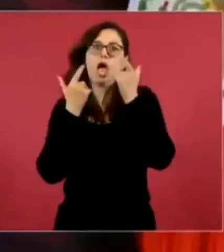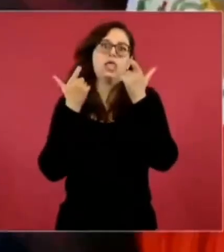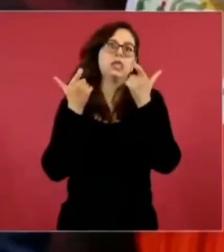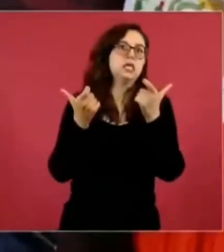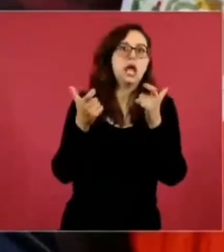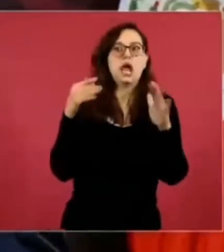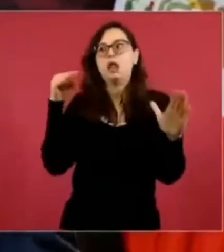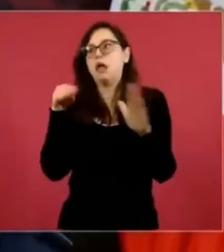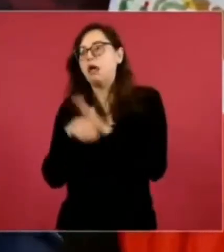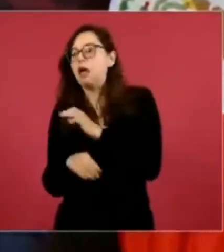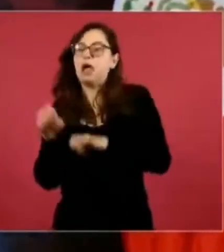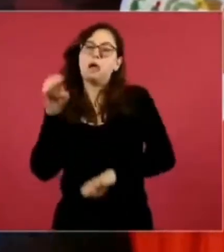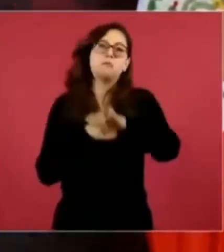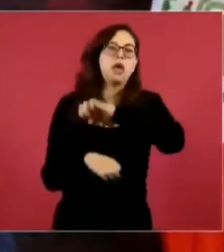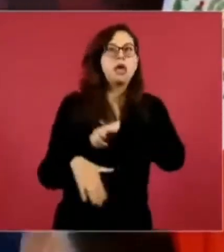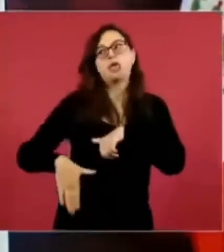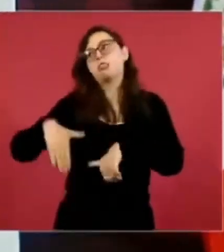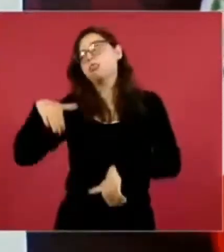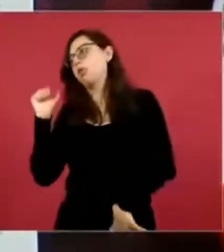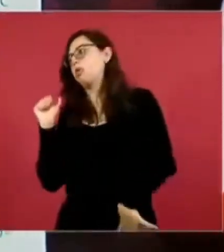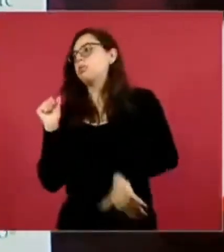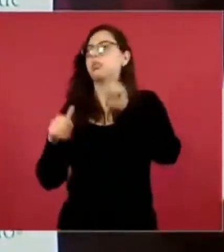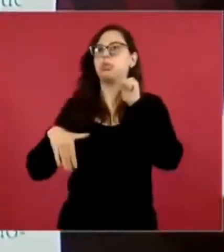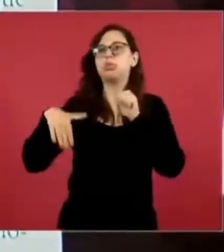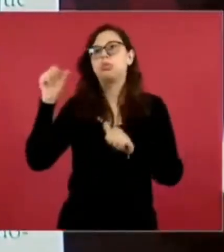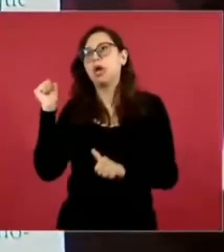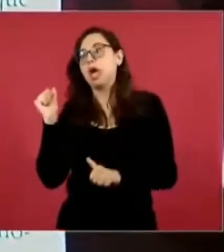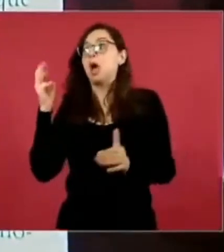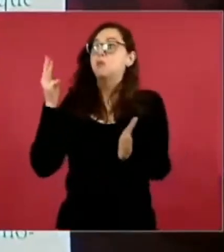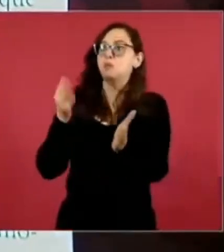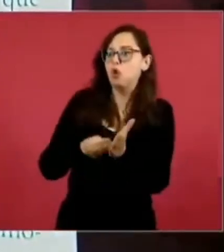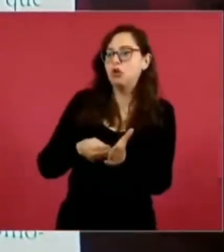Dicen, nos van a poner aranceles,